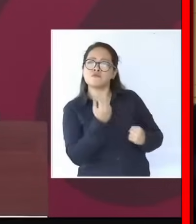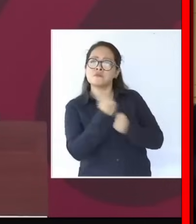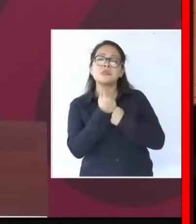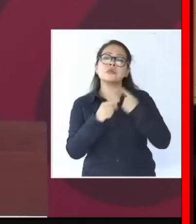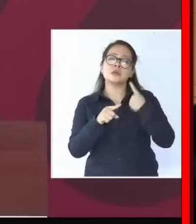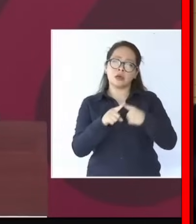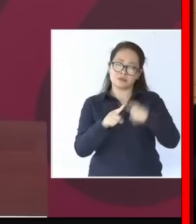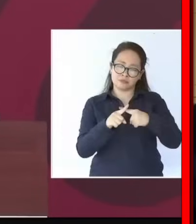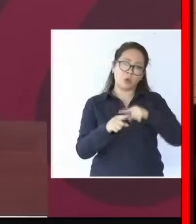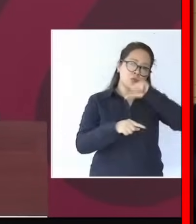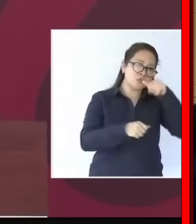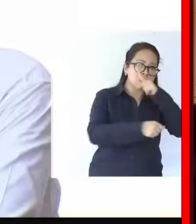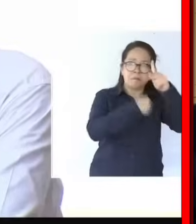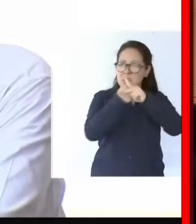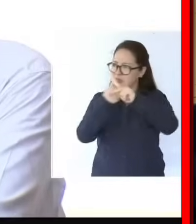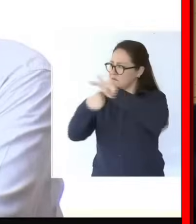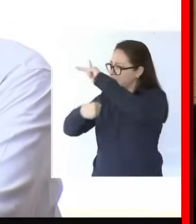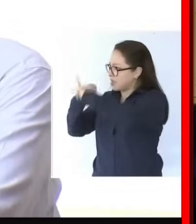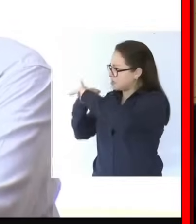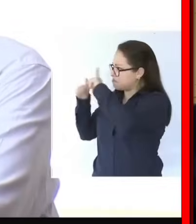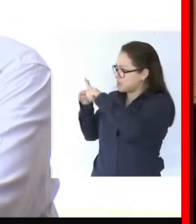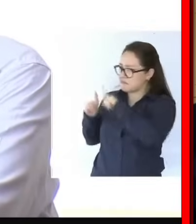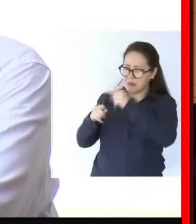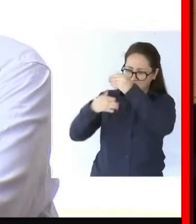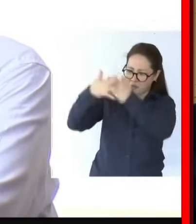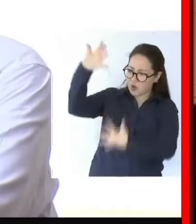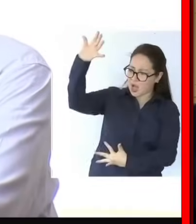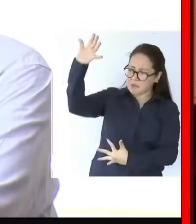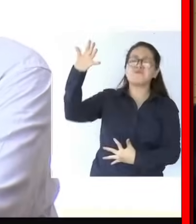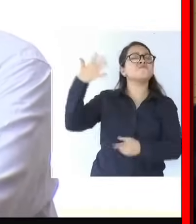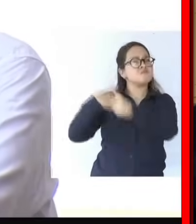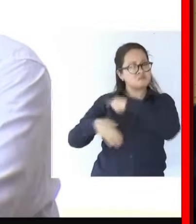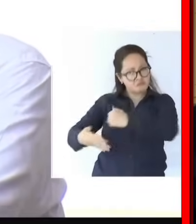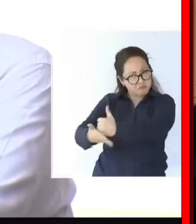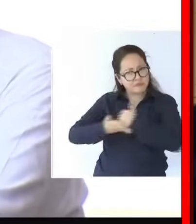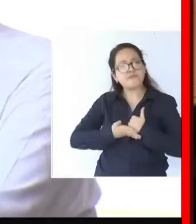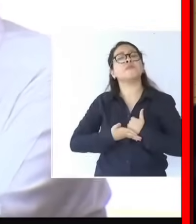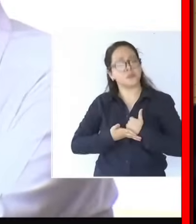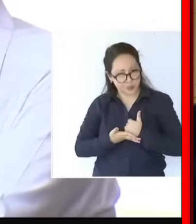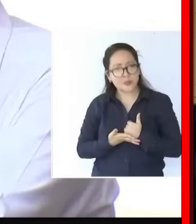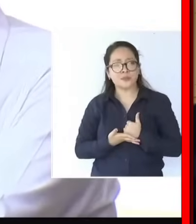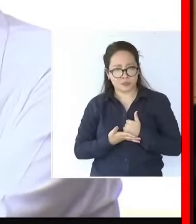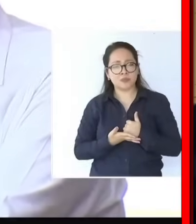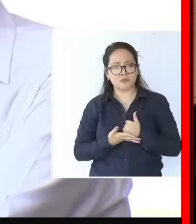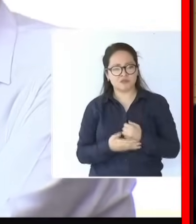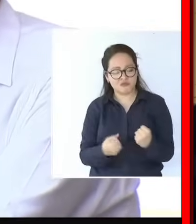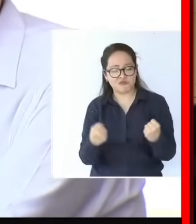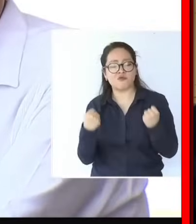naciones del mundo y cuenta con